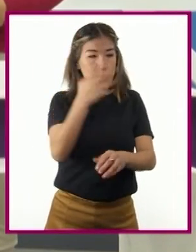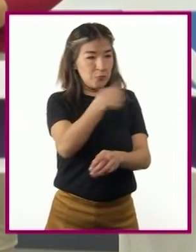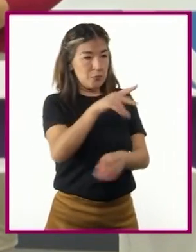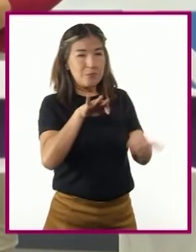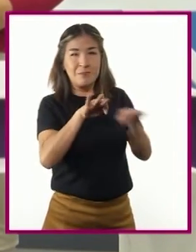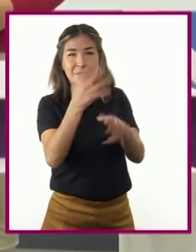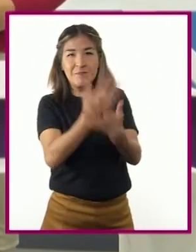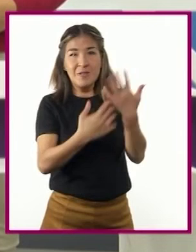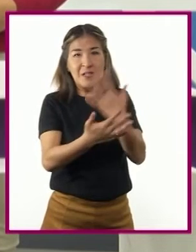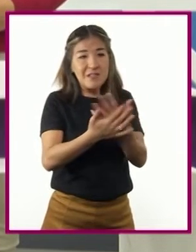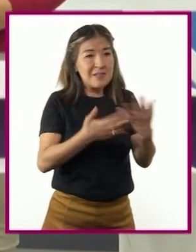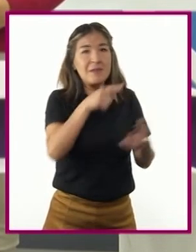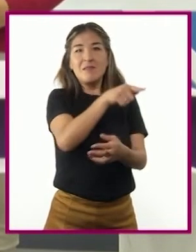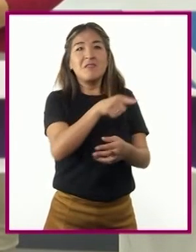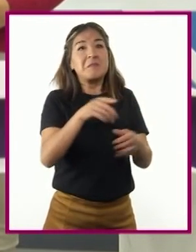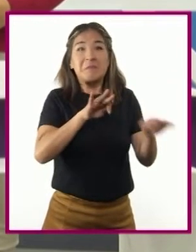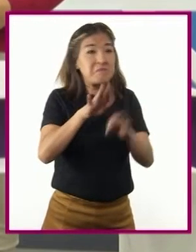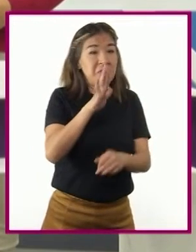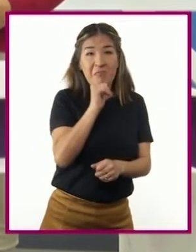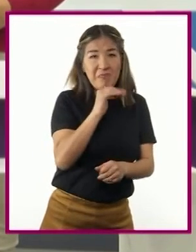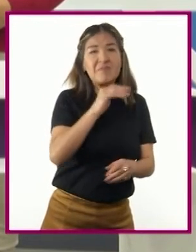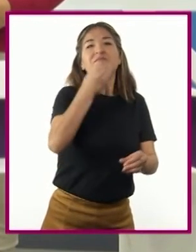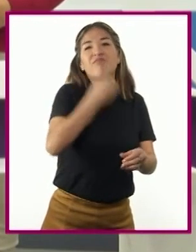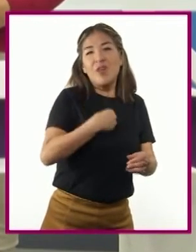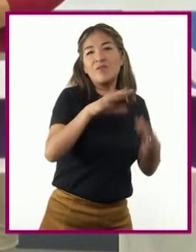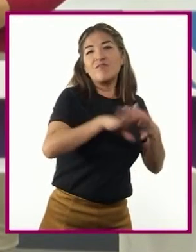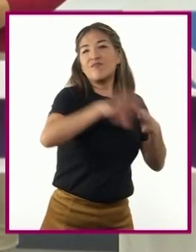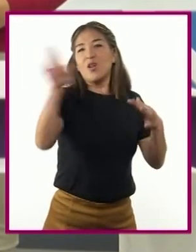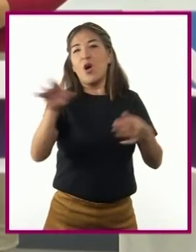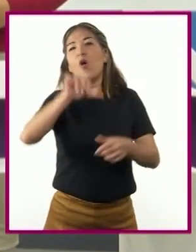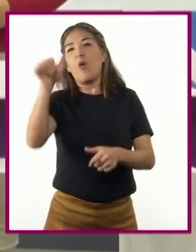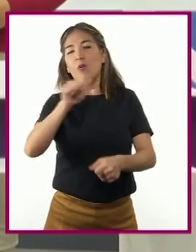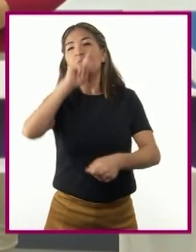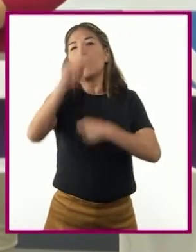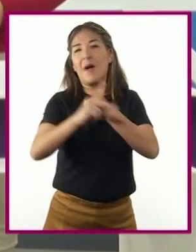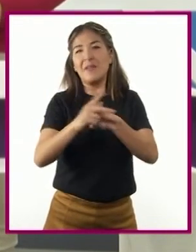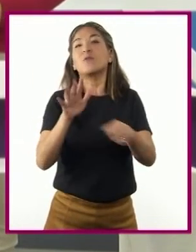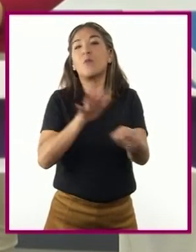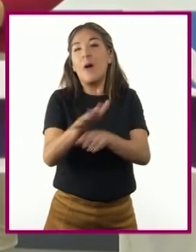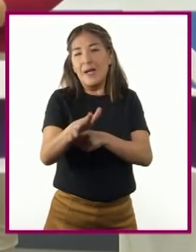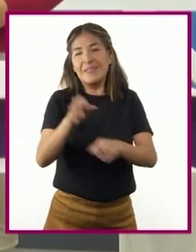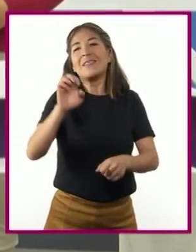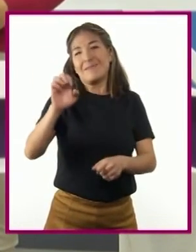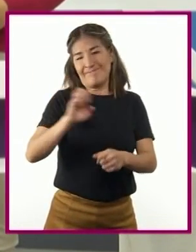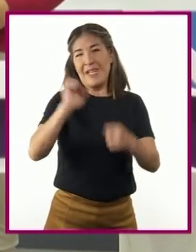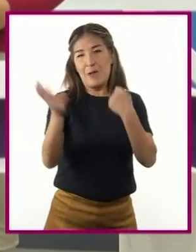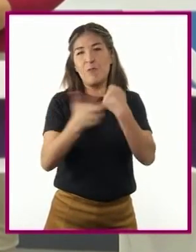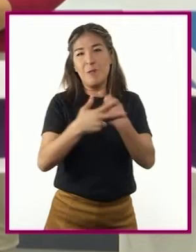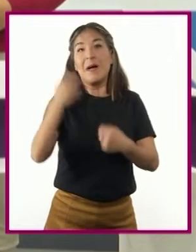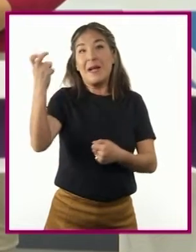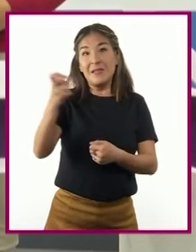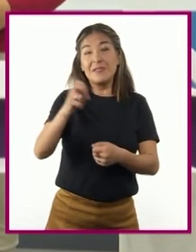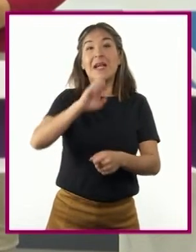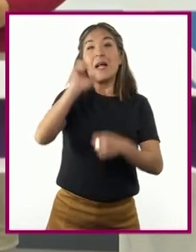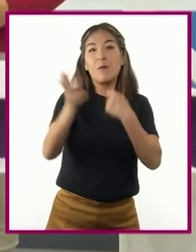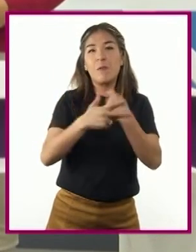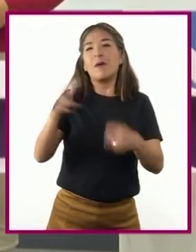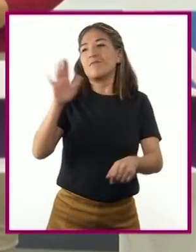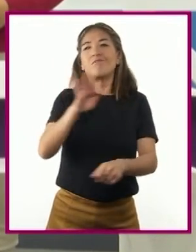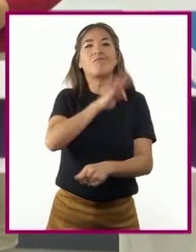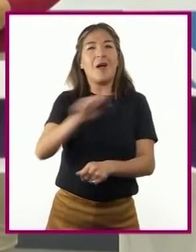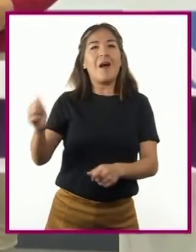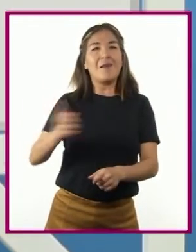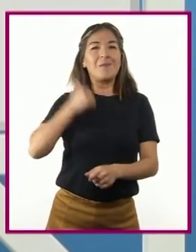obra migre hacia otros países, en este caso de Europa, y sean ellos los que aprovechen a esta